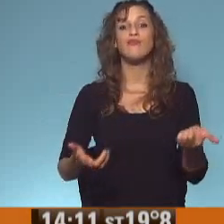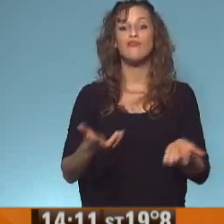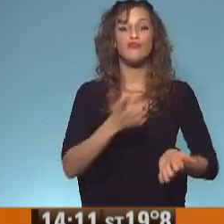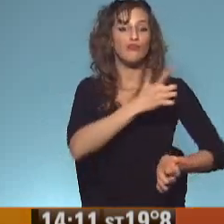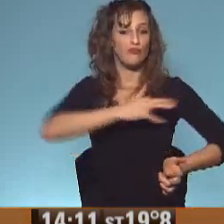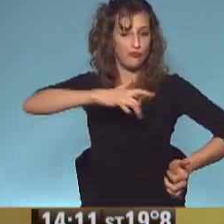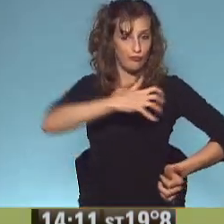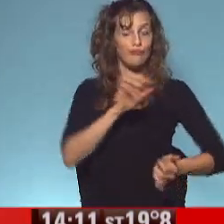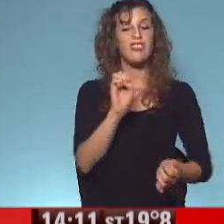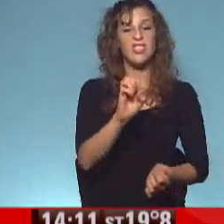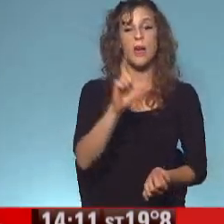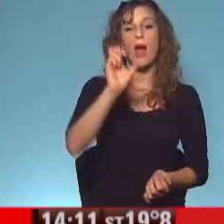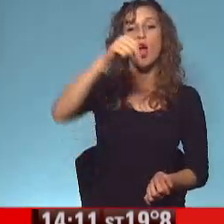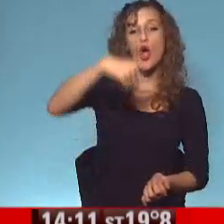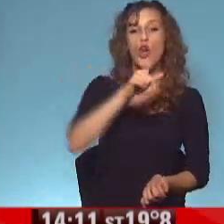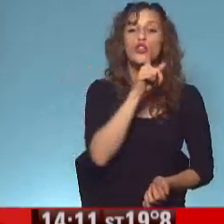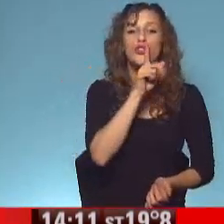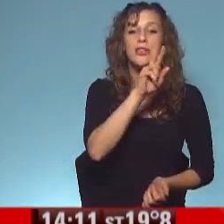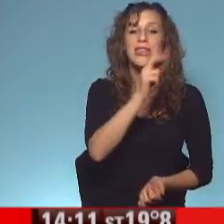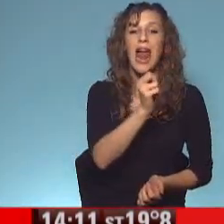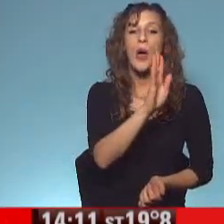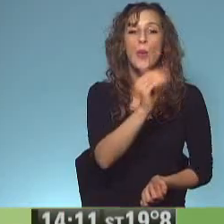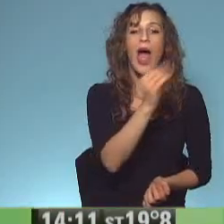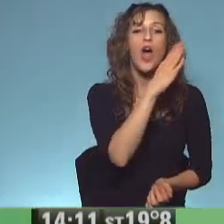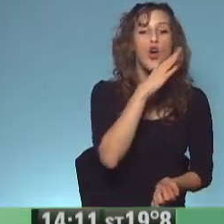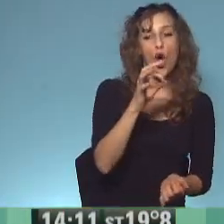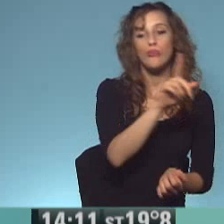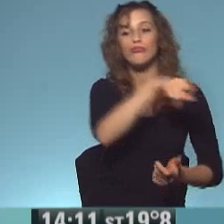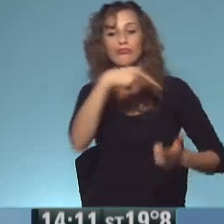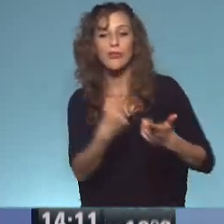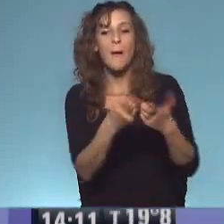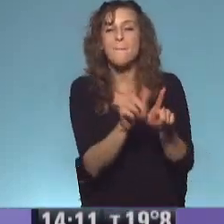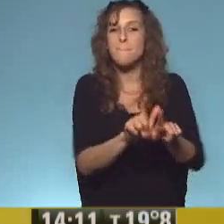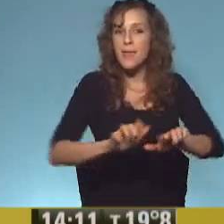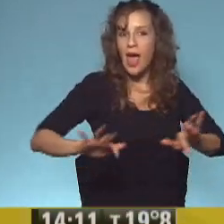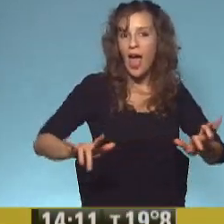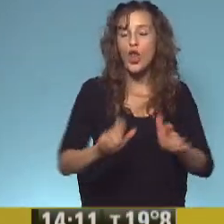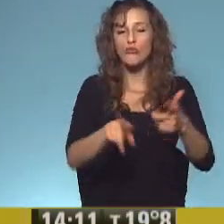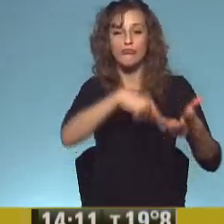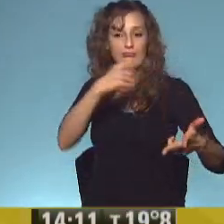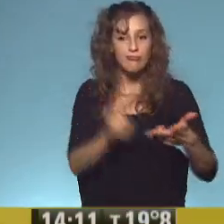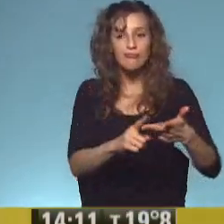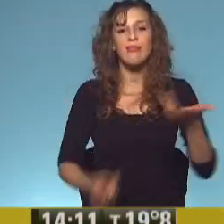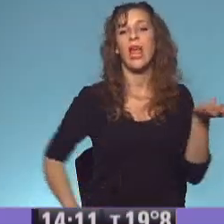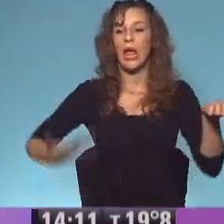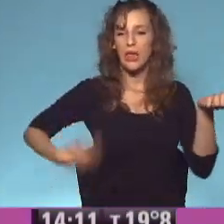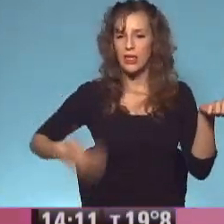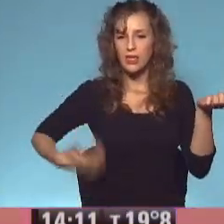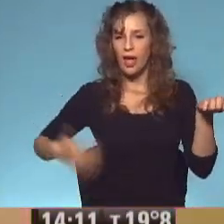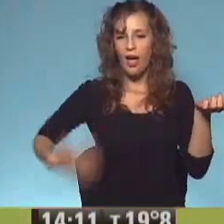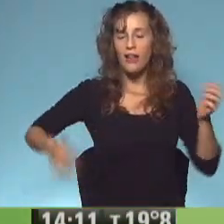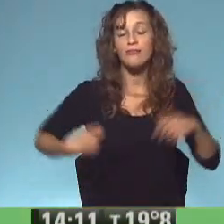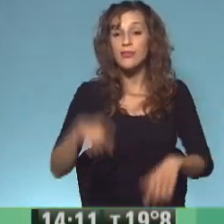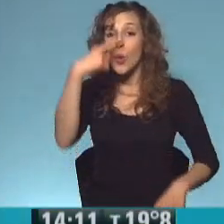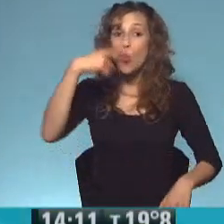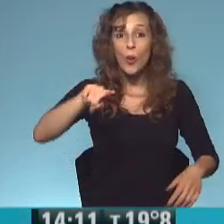Con ustedes el piano. Hola. Ahora la guitarra. Tengo una idea. Y por último